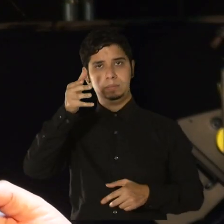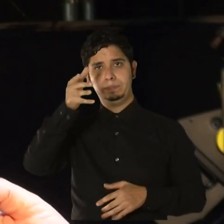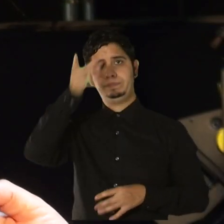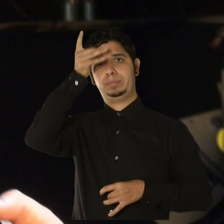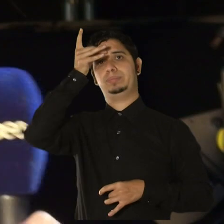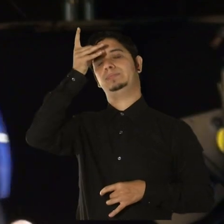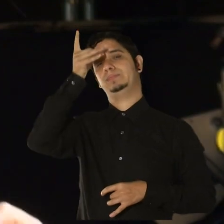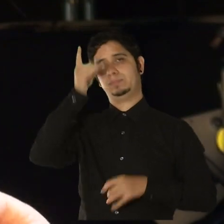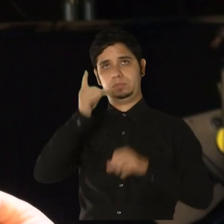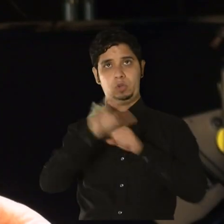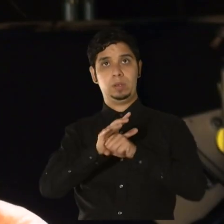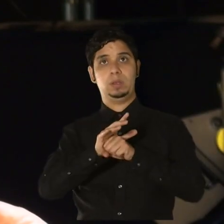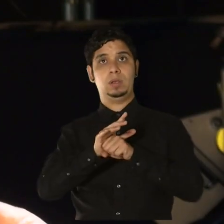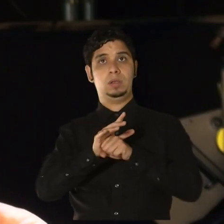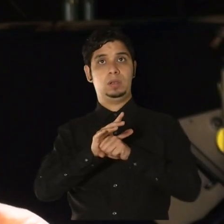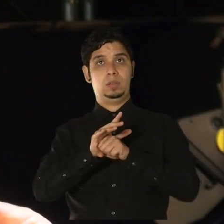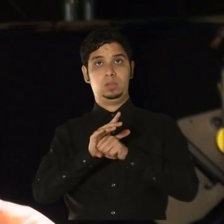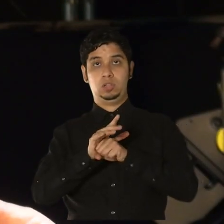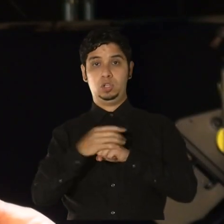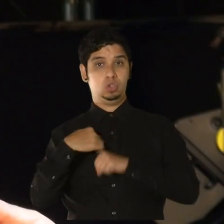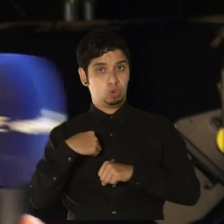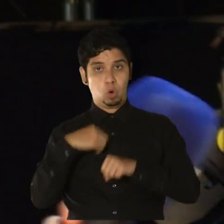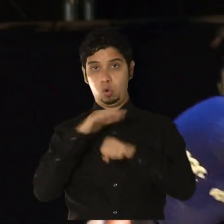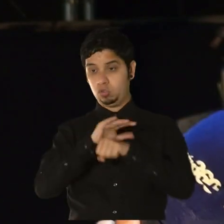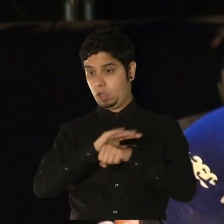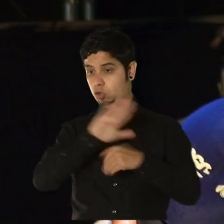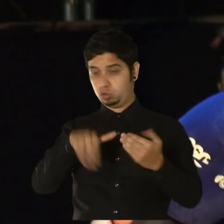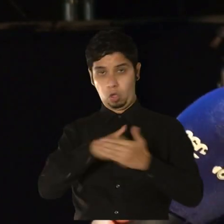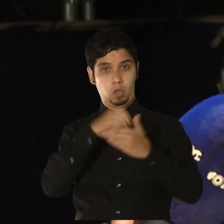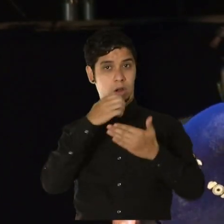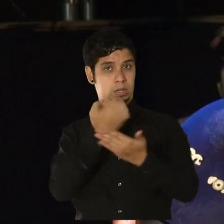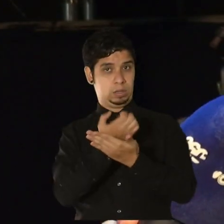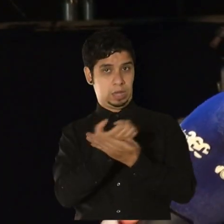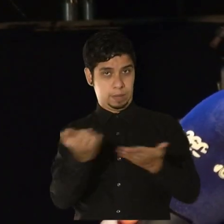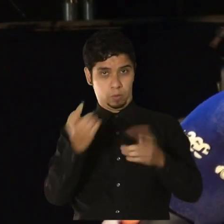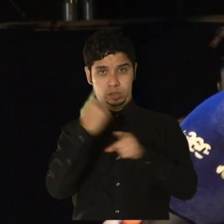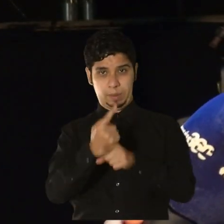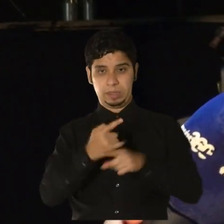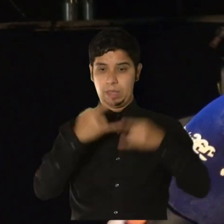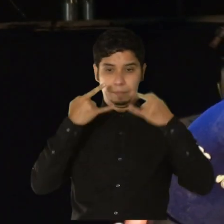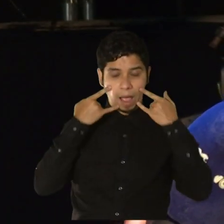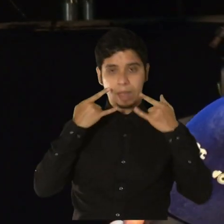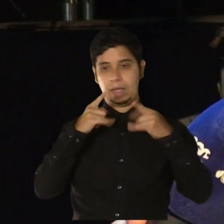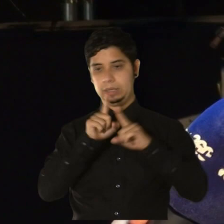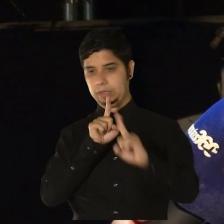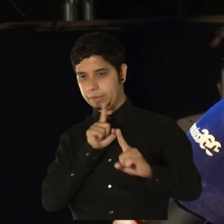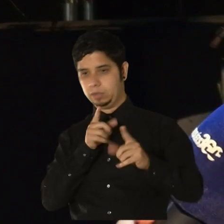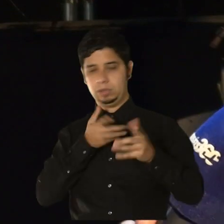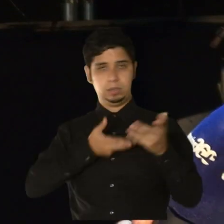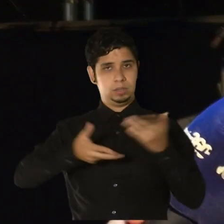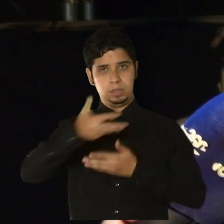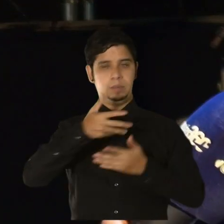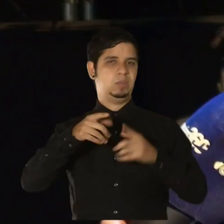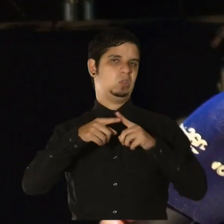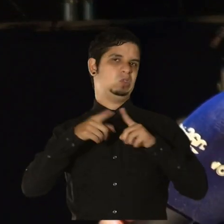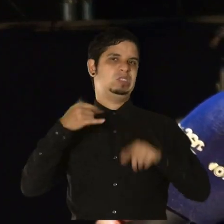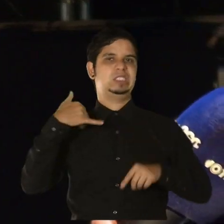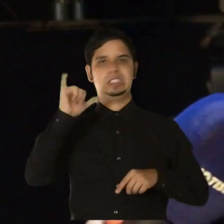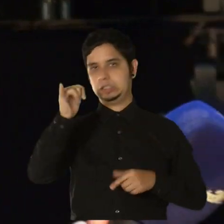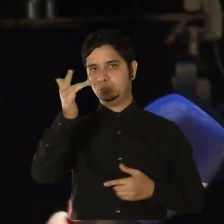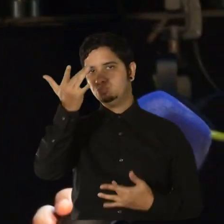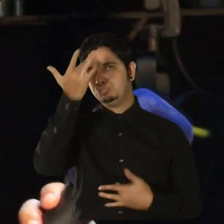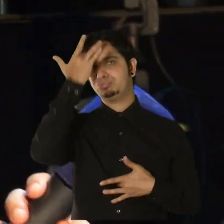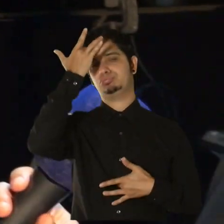contagié. Y me contagié utilizando todo el equipo. O sea, que aún protegiéndote como correspondía, con todos los aspectos que